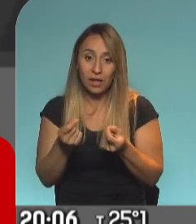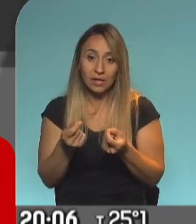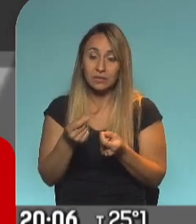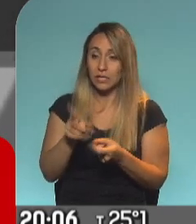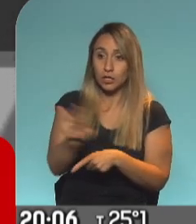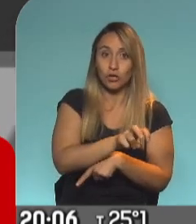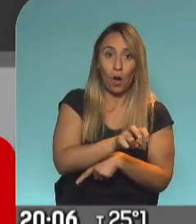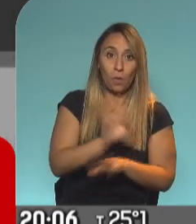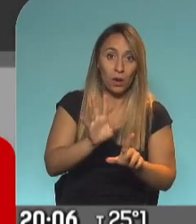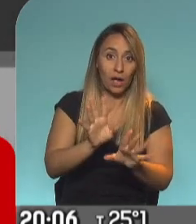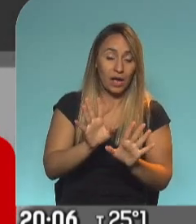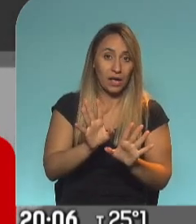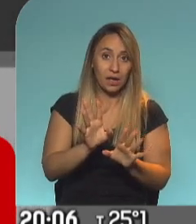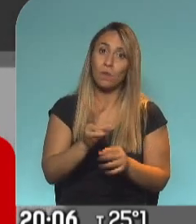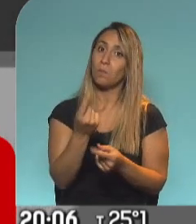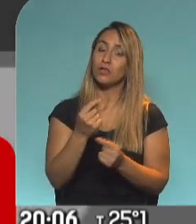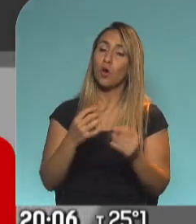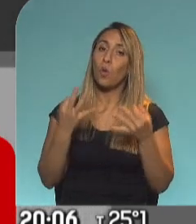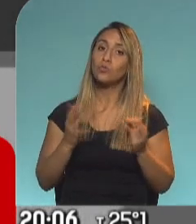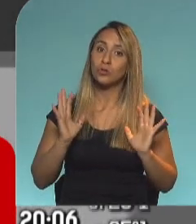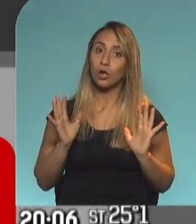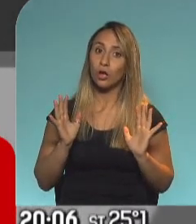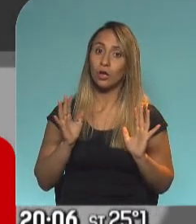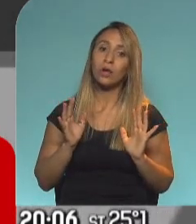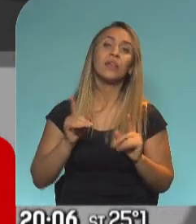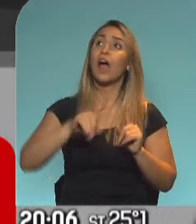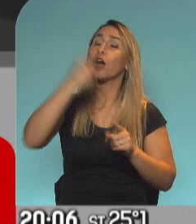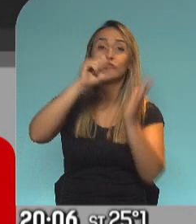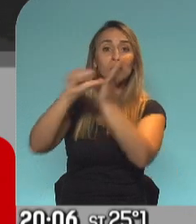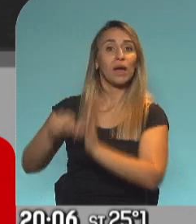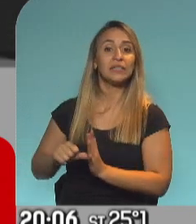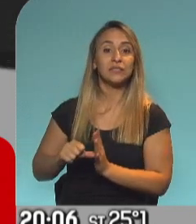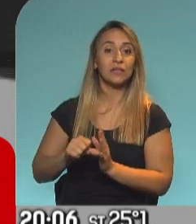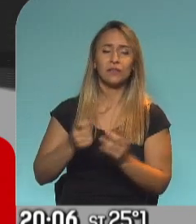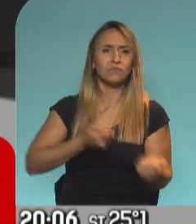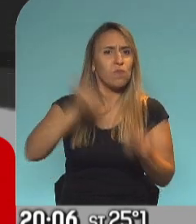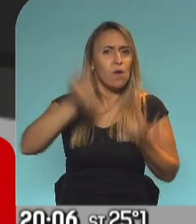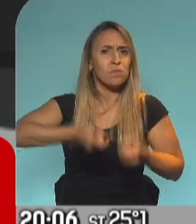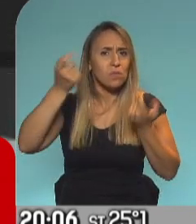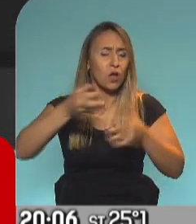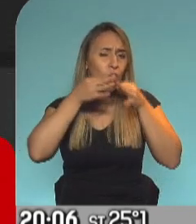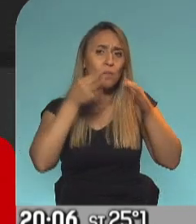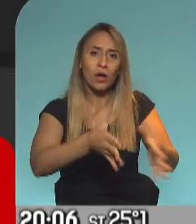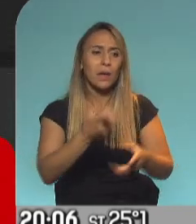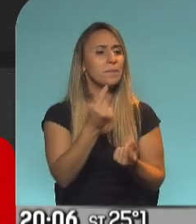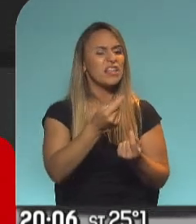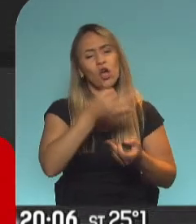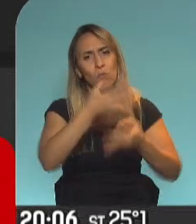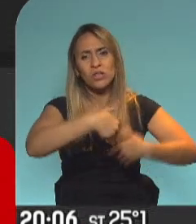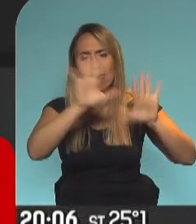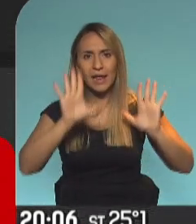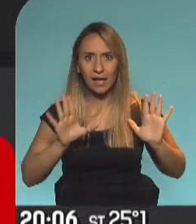corresponde a la Argentina. Y al resto, exporten todo lo que quieran, al precio que a ustedes se les dé la